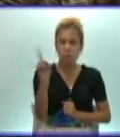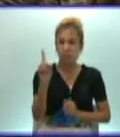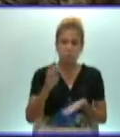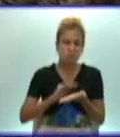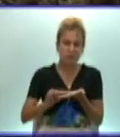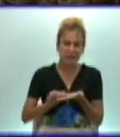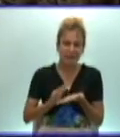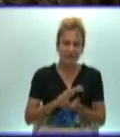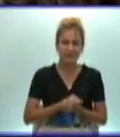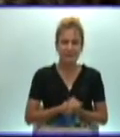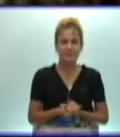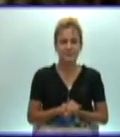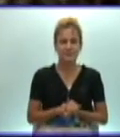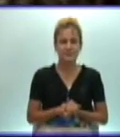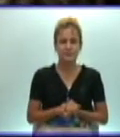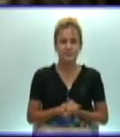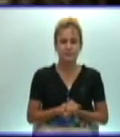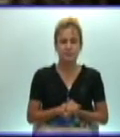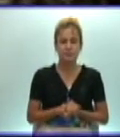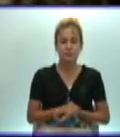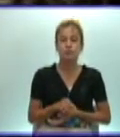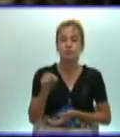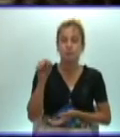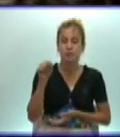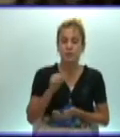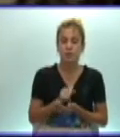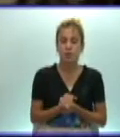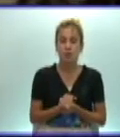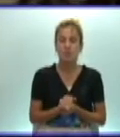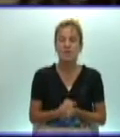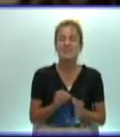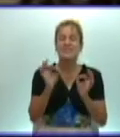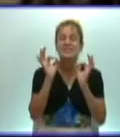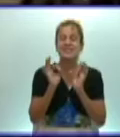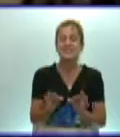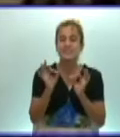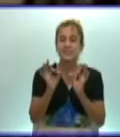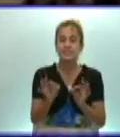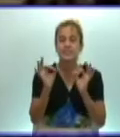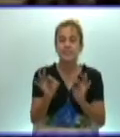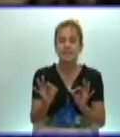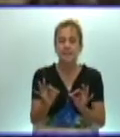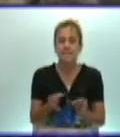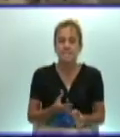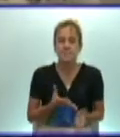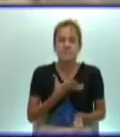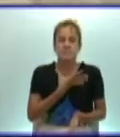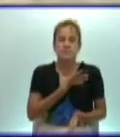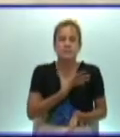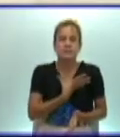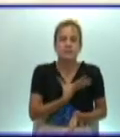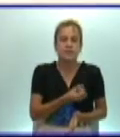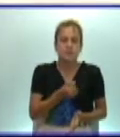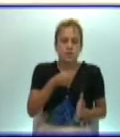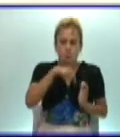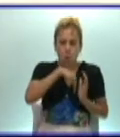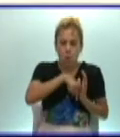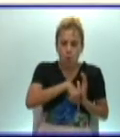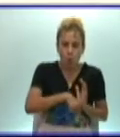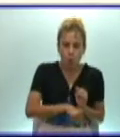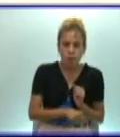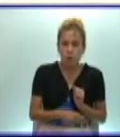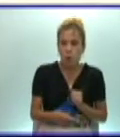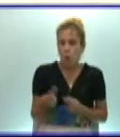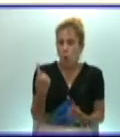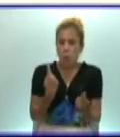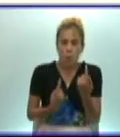nada. Sobre todo, sean siempre capaces de sentir en lo más hondo cualquier injusticia